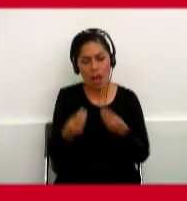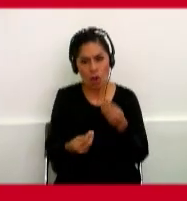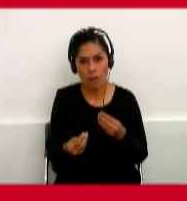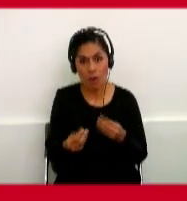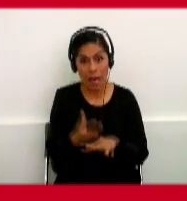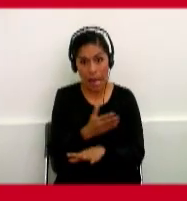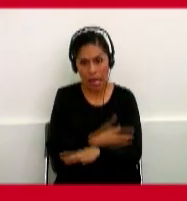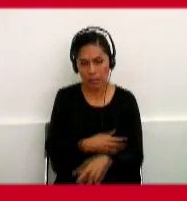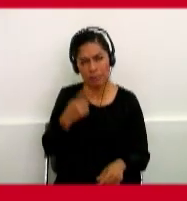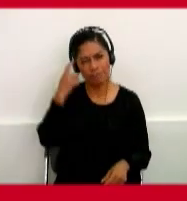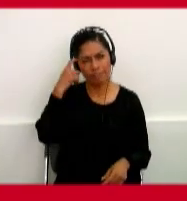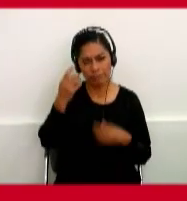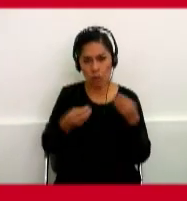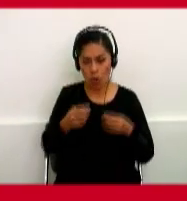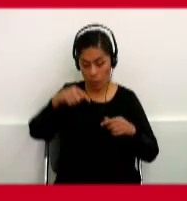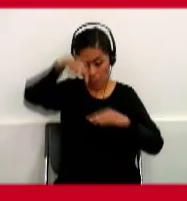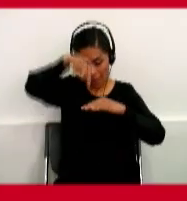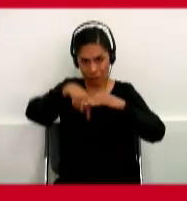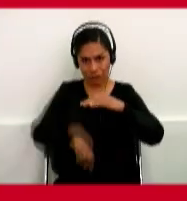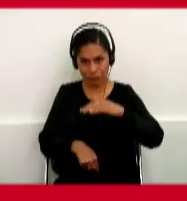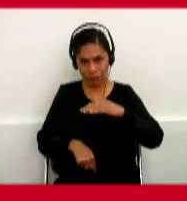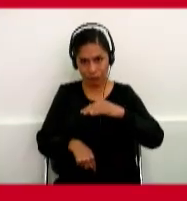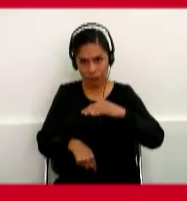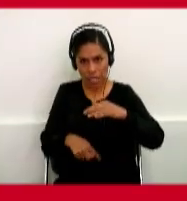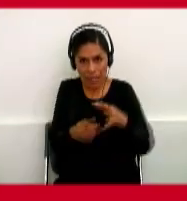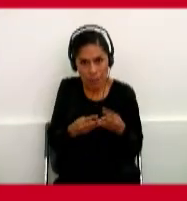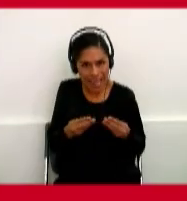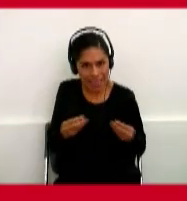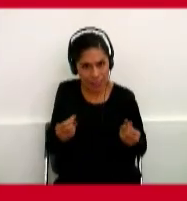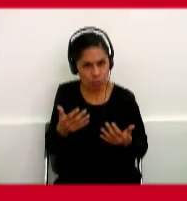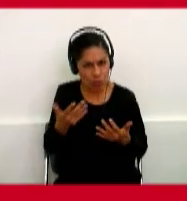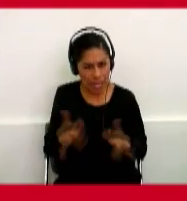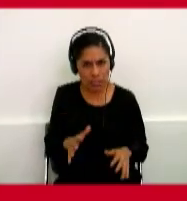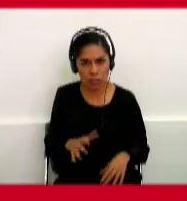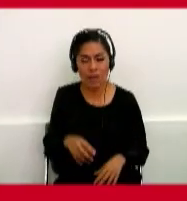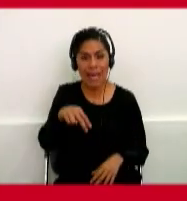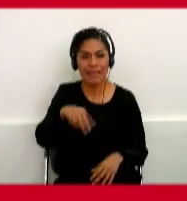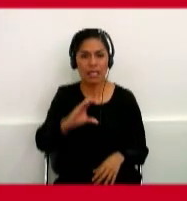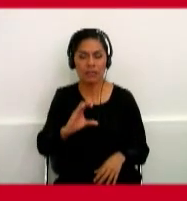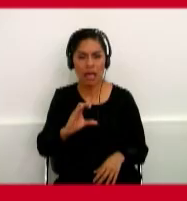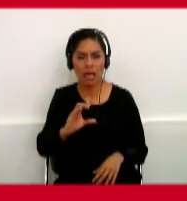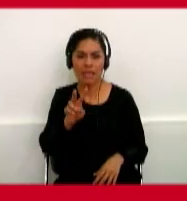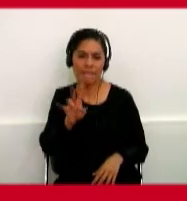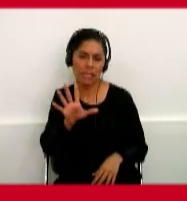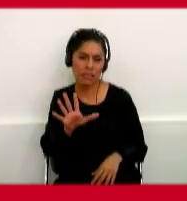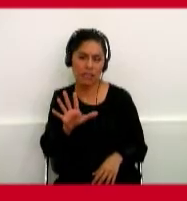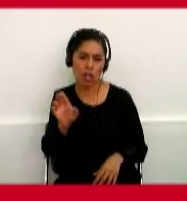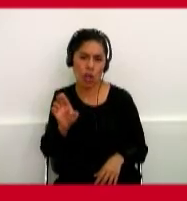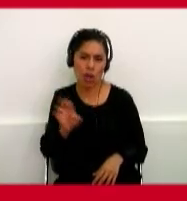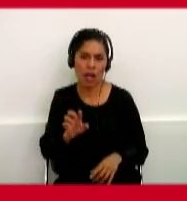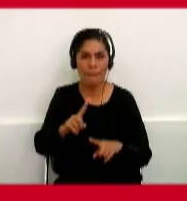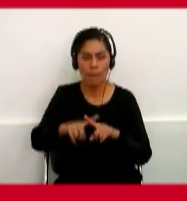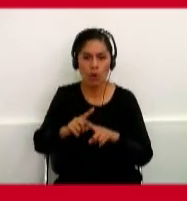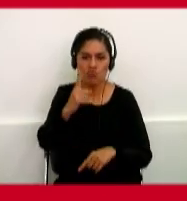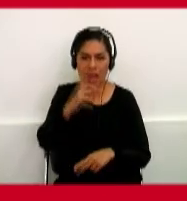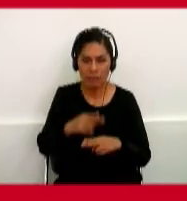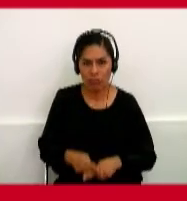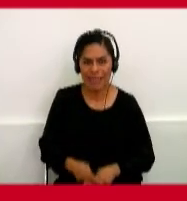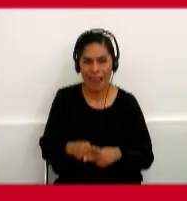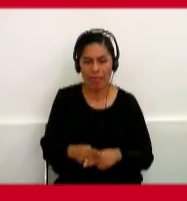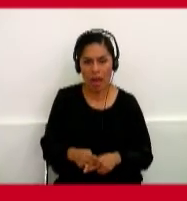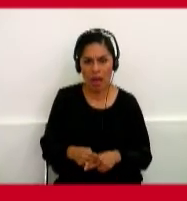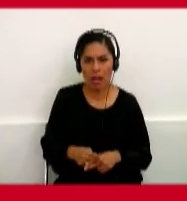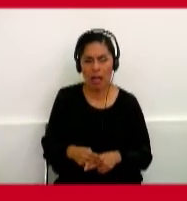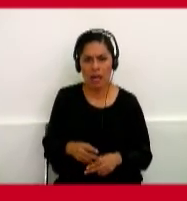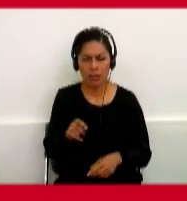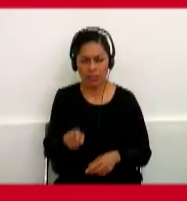cómo, por ejemplo, en este caso, la dilución tenía un NSR promedio de $25 por tonelada. Entonces, no necesariamente cuando